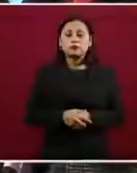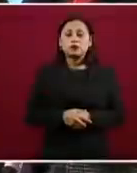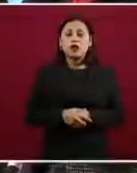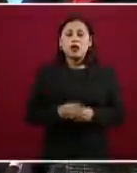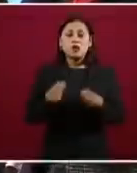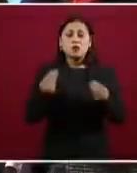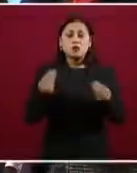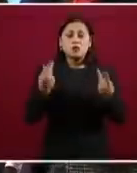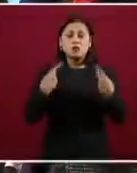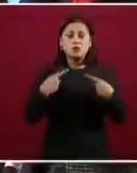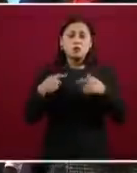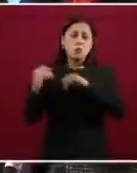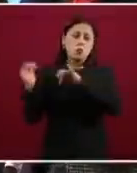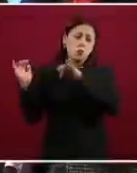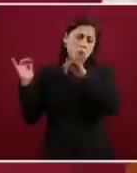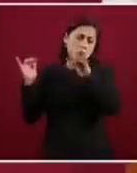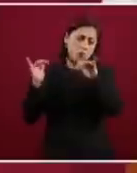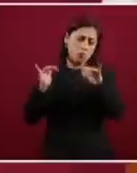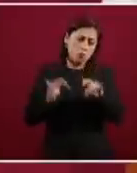vida